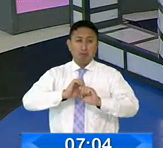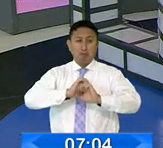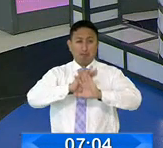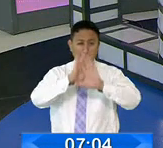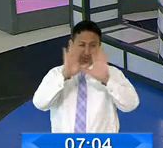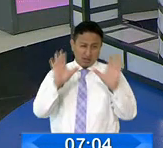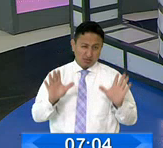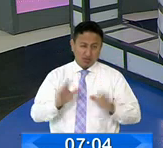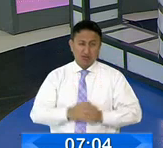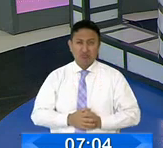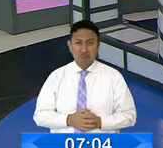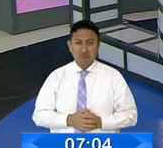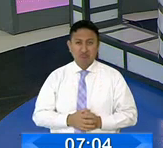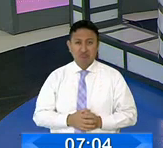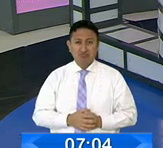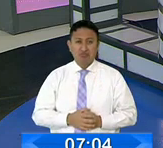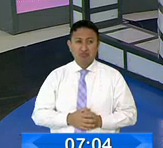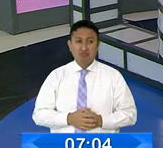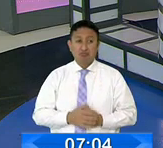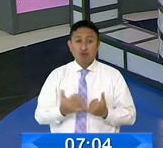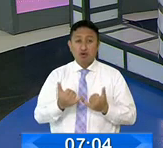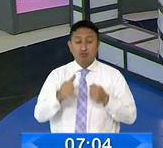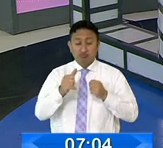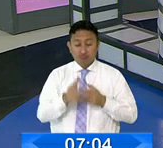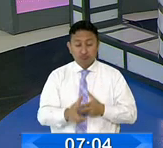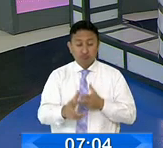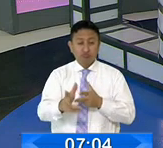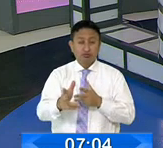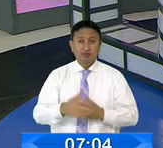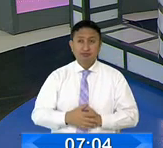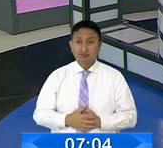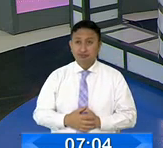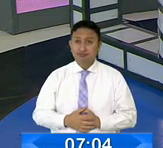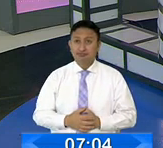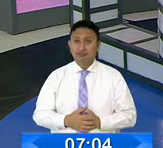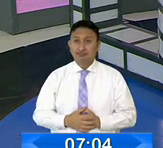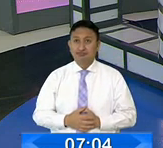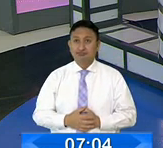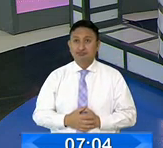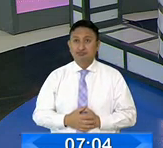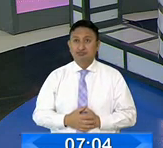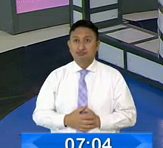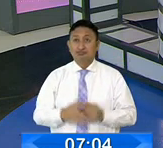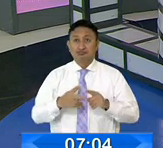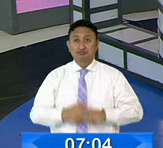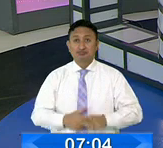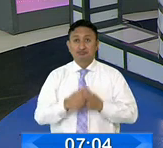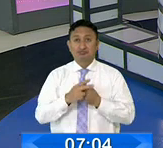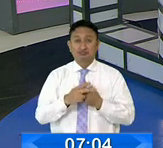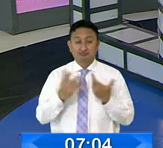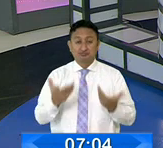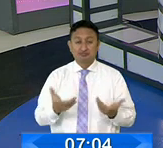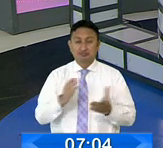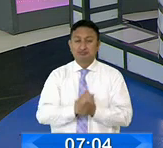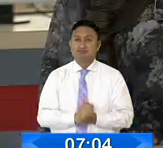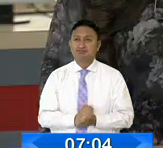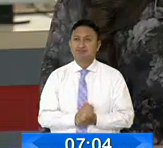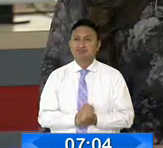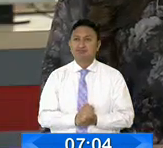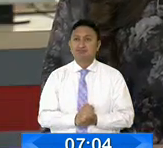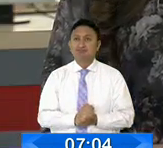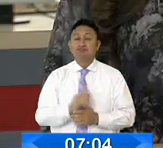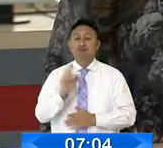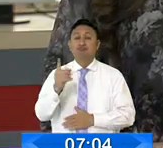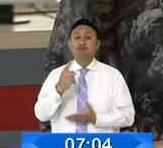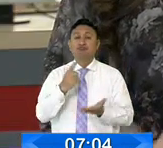poquito más de tráfico. Al menos hoy había un poquito de tráfico. Bueno, vamos a empezar ya con la información. Vamos, usted me cuento. El segundo debate